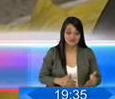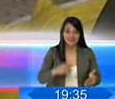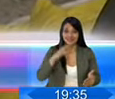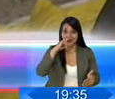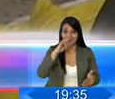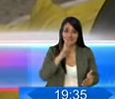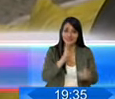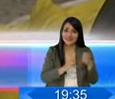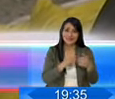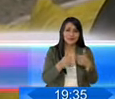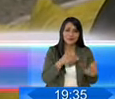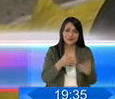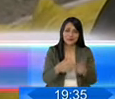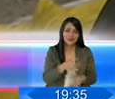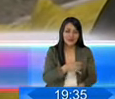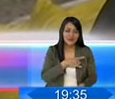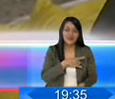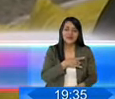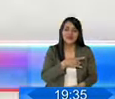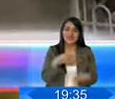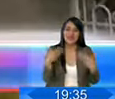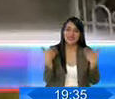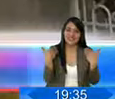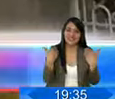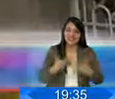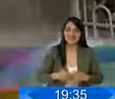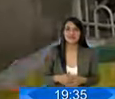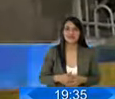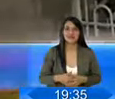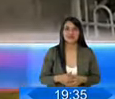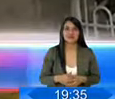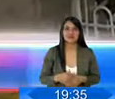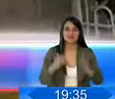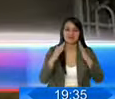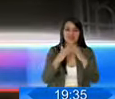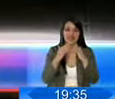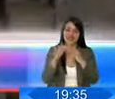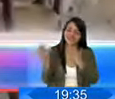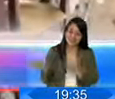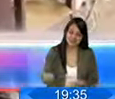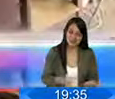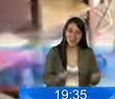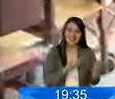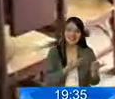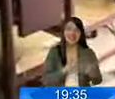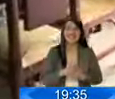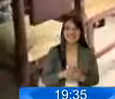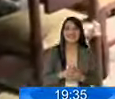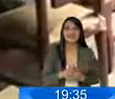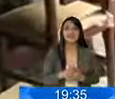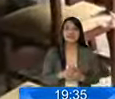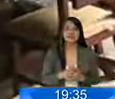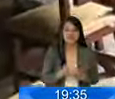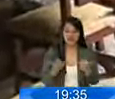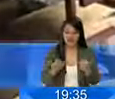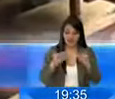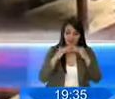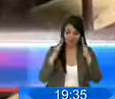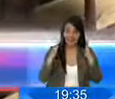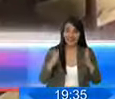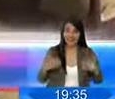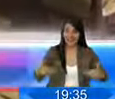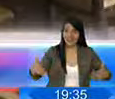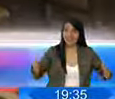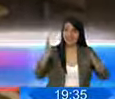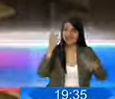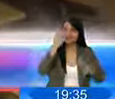y también le transmitieron alegría a esas personas. Las lámparas de mi casa siempre estaban abiertas. Y el pequeño lugar donde ahora viven se convirtió